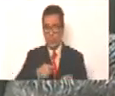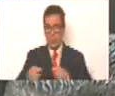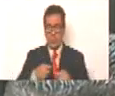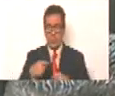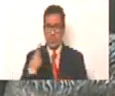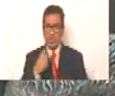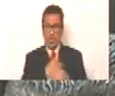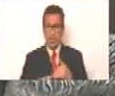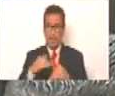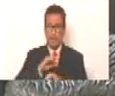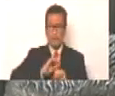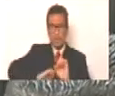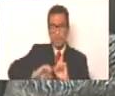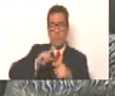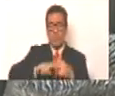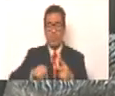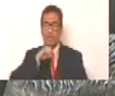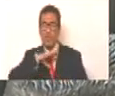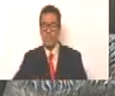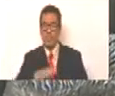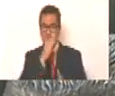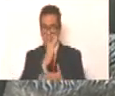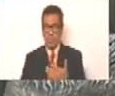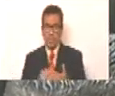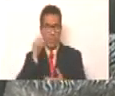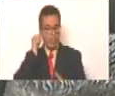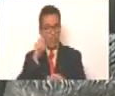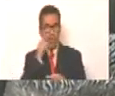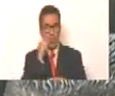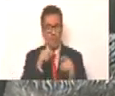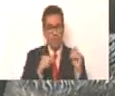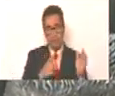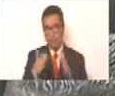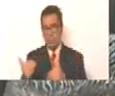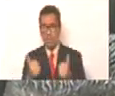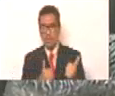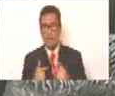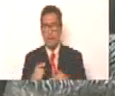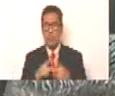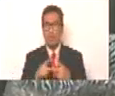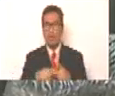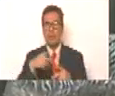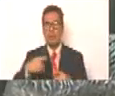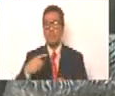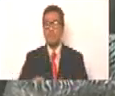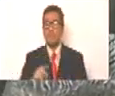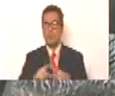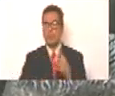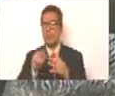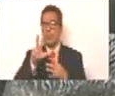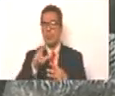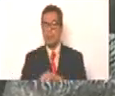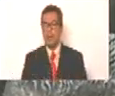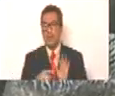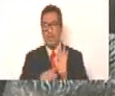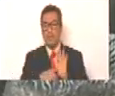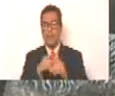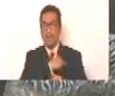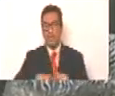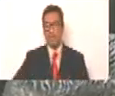discriminación histórica que dividan a mujeres y hombres en detrimento del ejercicio de sus derechos. Tercero, publicar al presente acuerdo en la